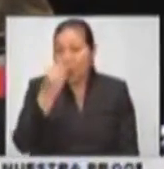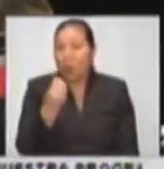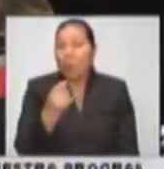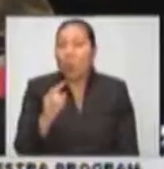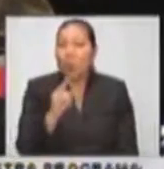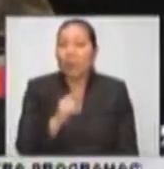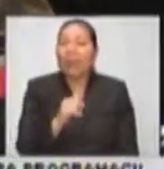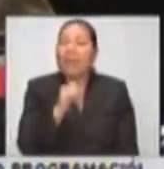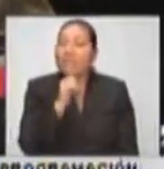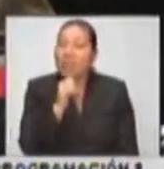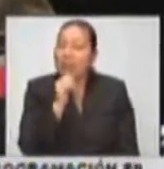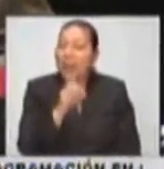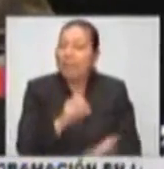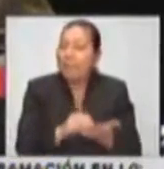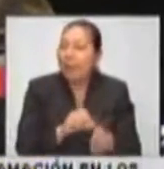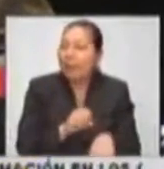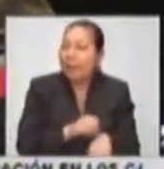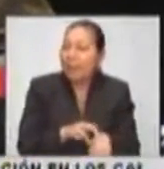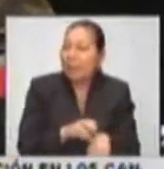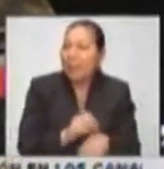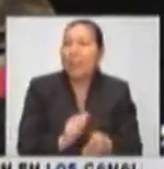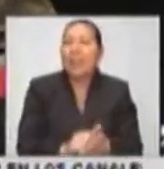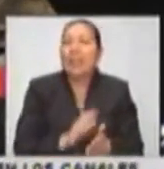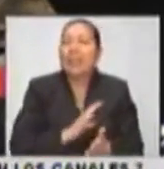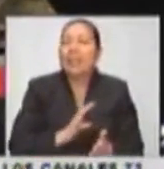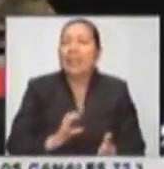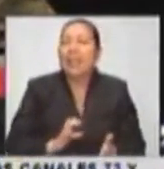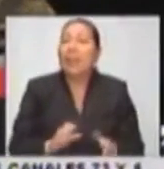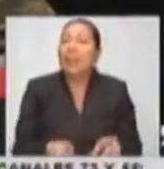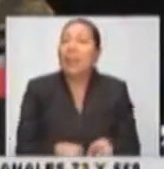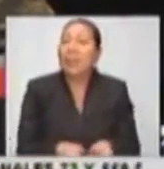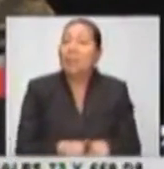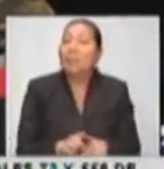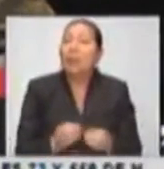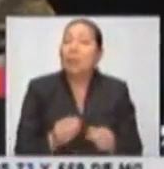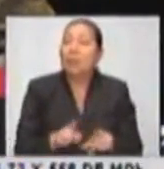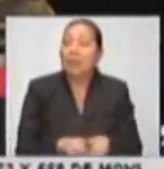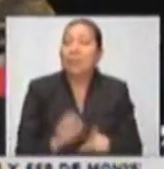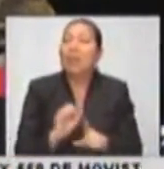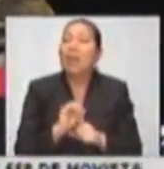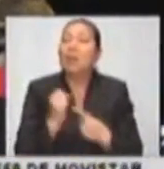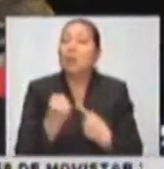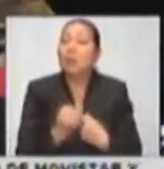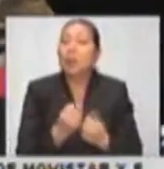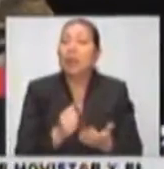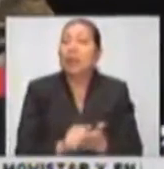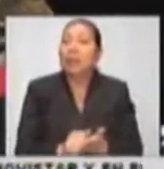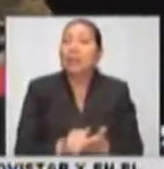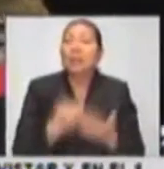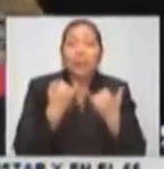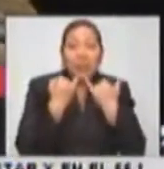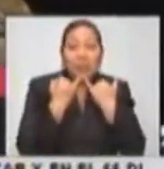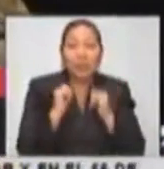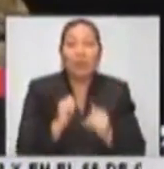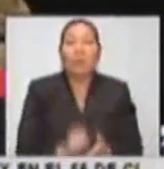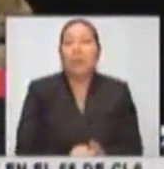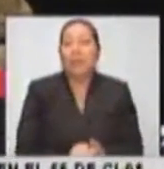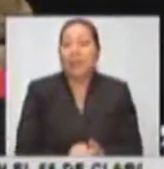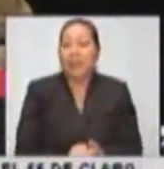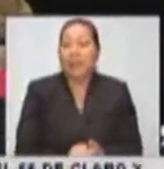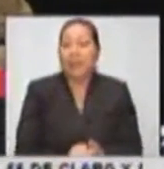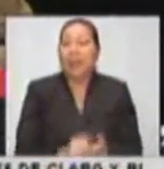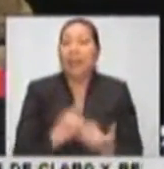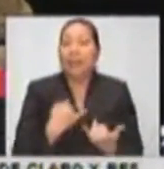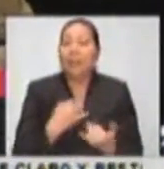que nos falta todavía capacidad en el Estado y yo diría también en la sociedad para sacarle el jugo a la información,